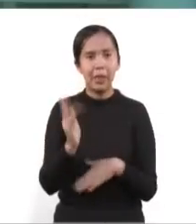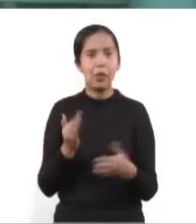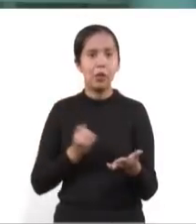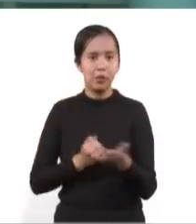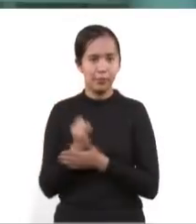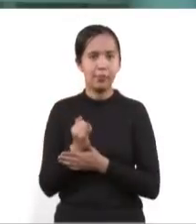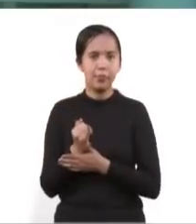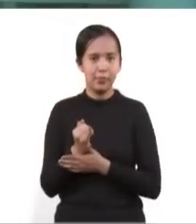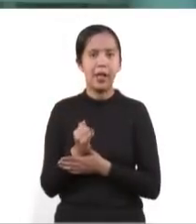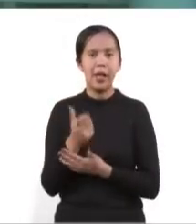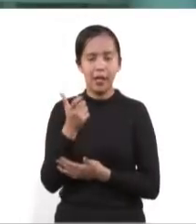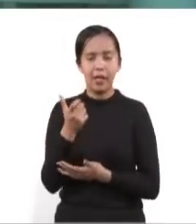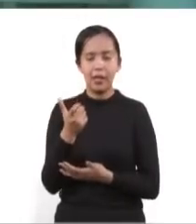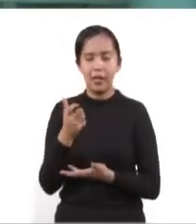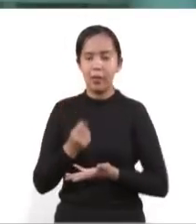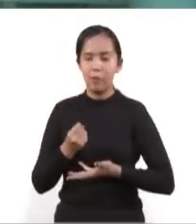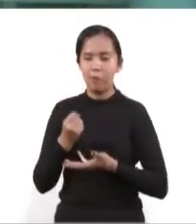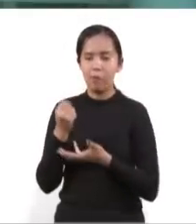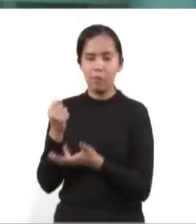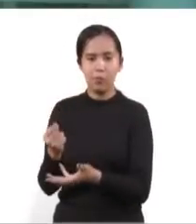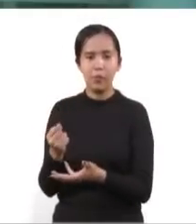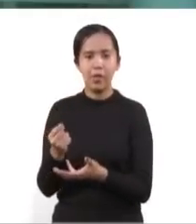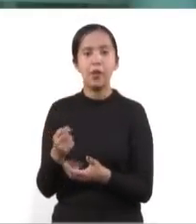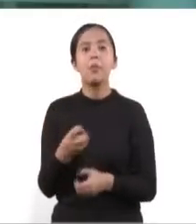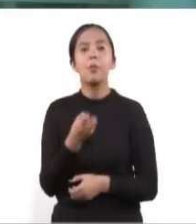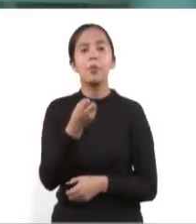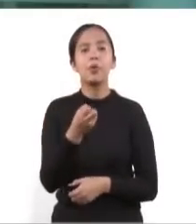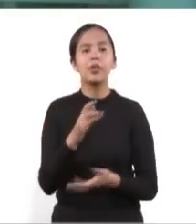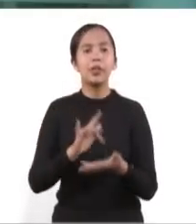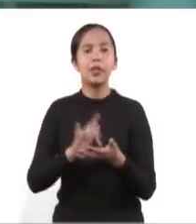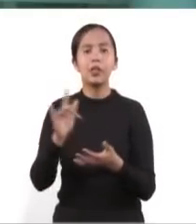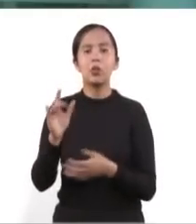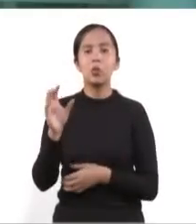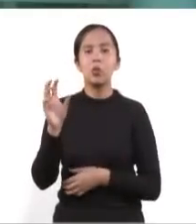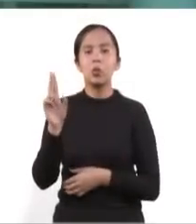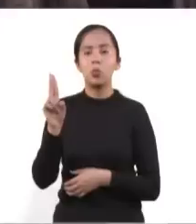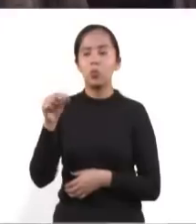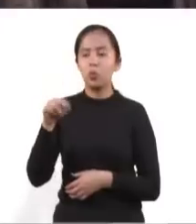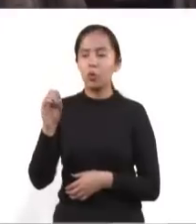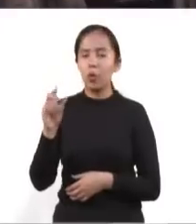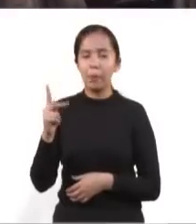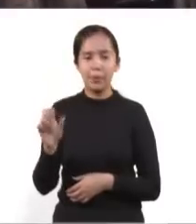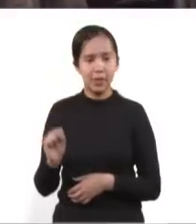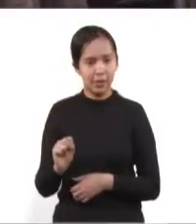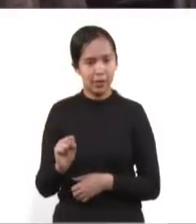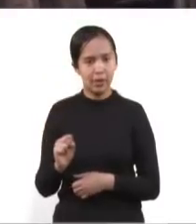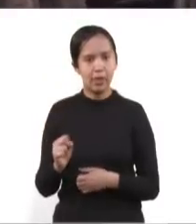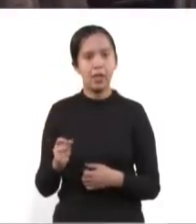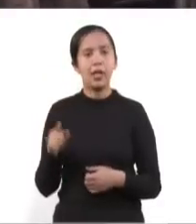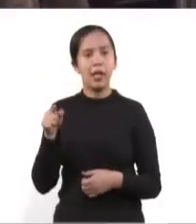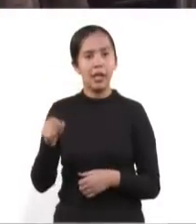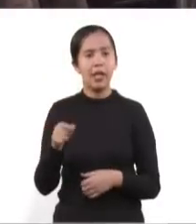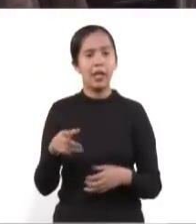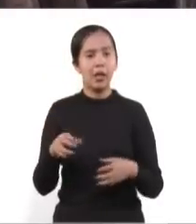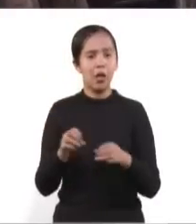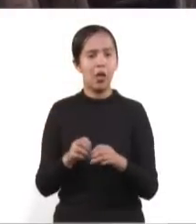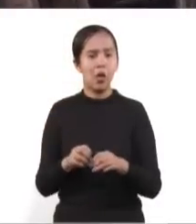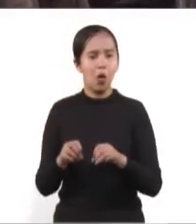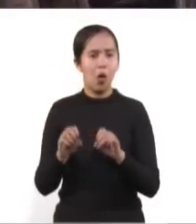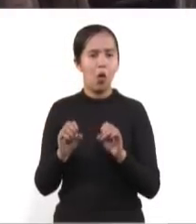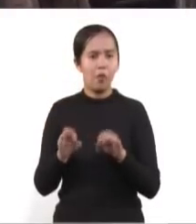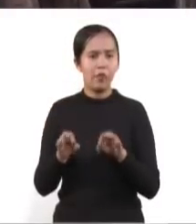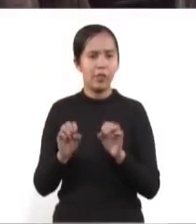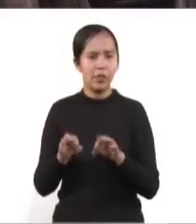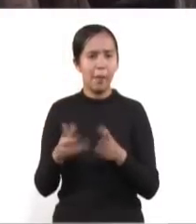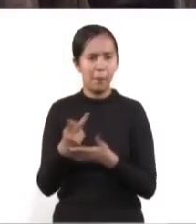pues, de hacer esta inversión. Que por cierto, aquí también agradezco a la UNOPS, a la Oficina de Proyectos de Naciones Unidas,